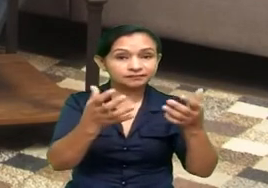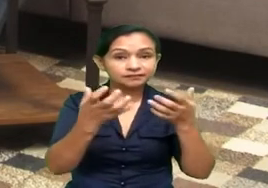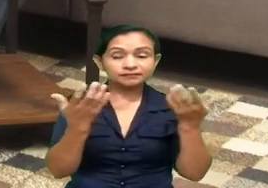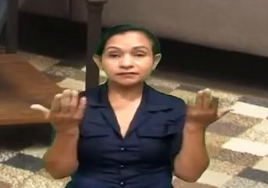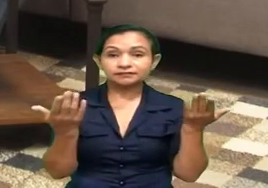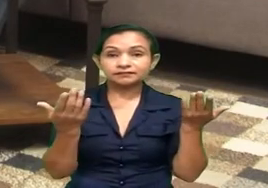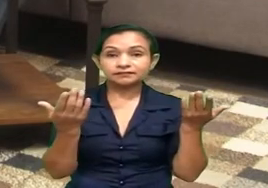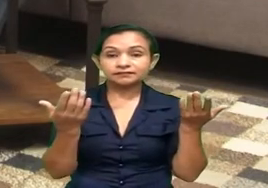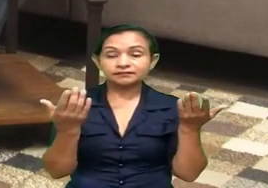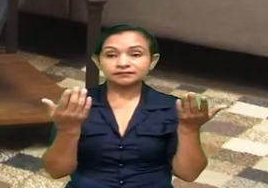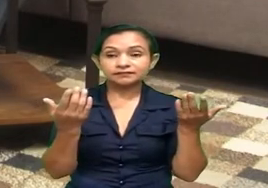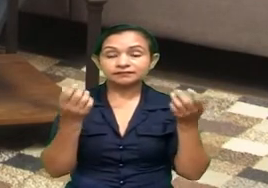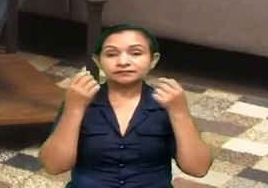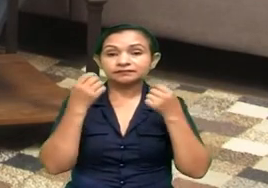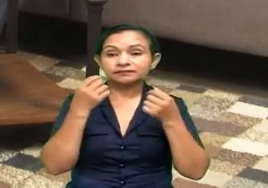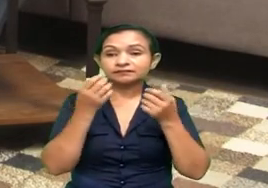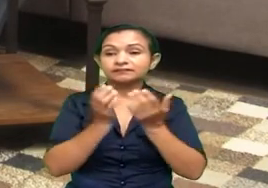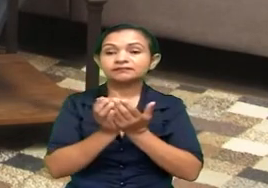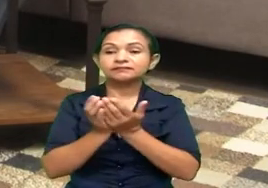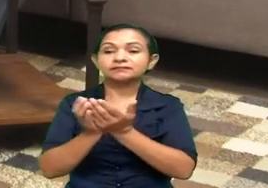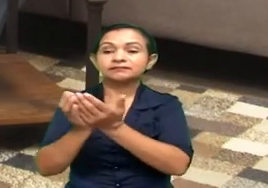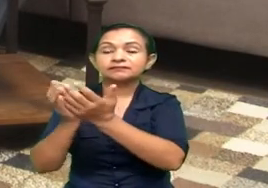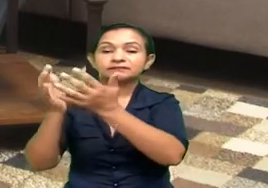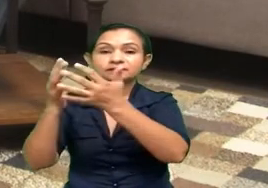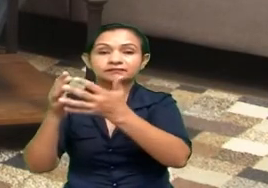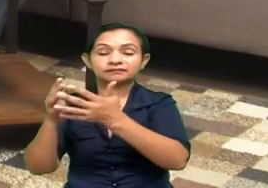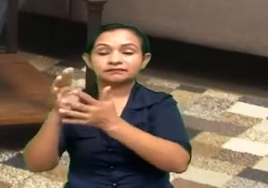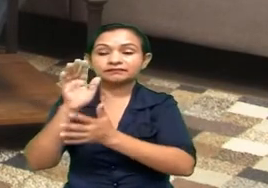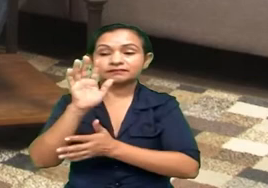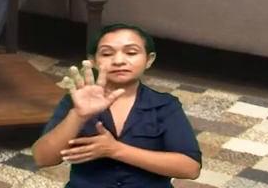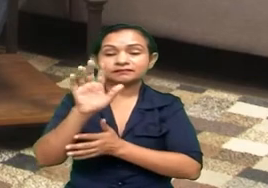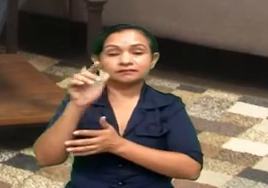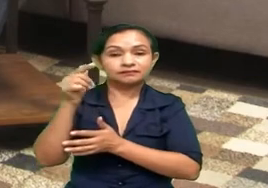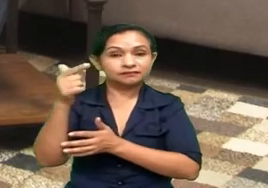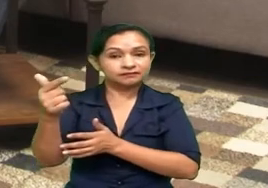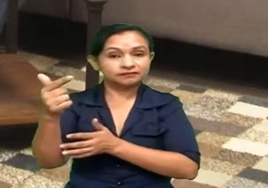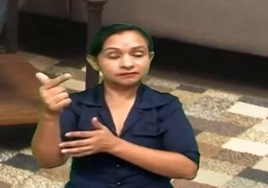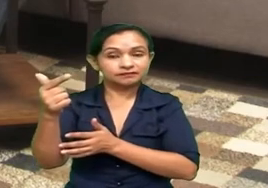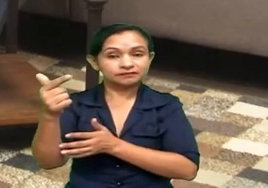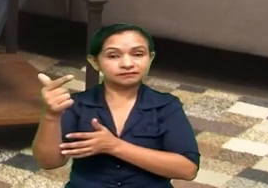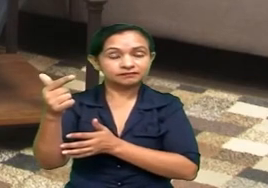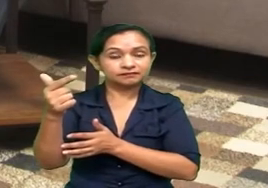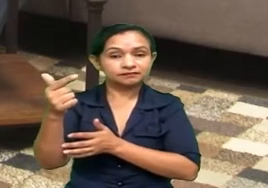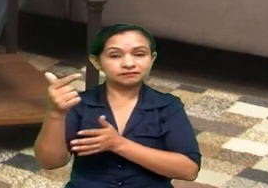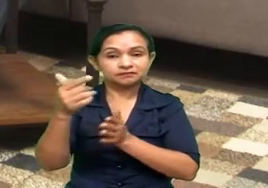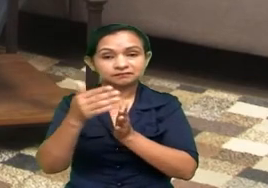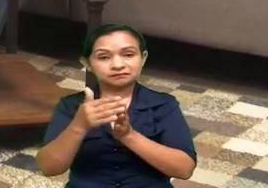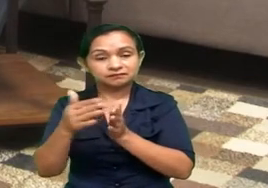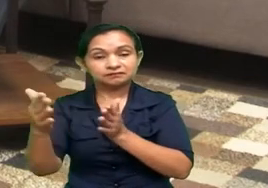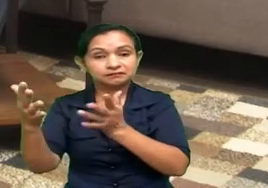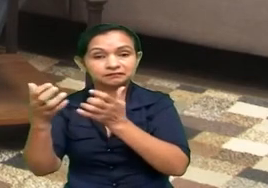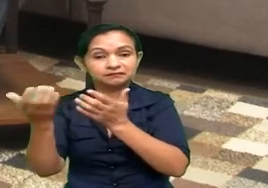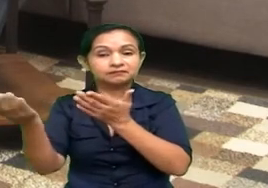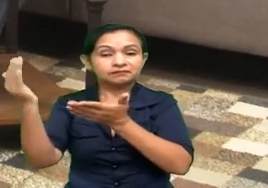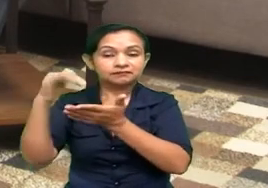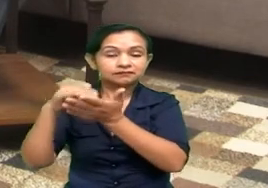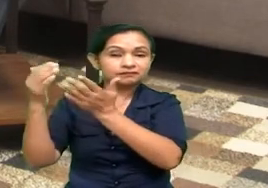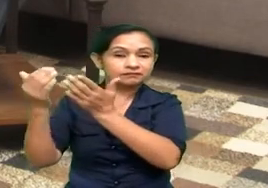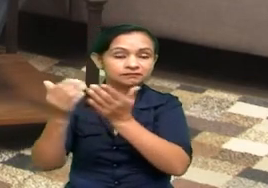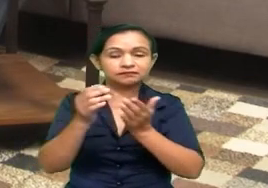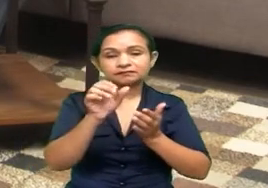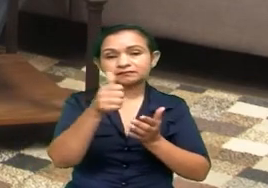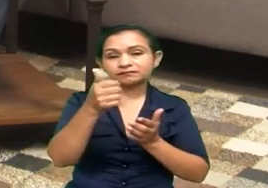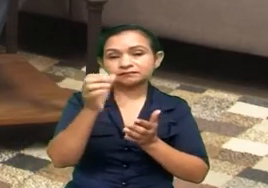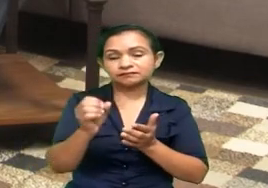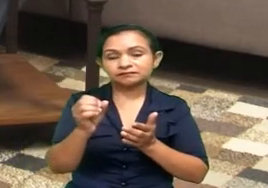nacional, él se va... A Walker lo derrotamos en el 57, a sí. Otra intentona de regresar, y ya en el 60